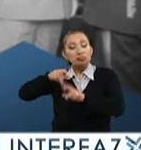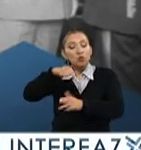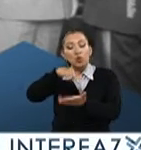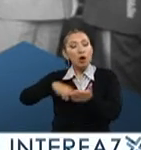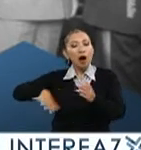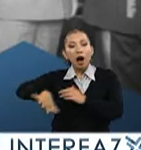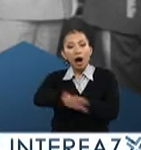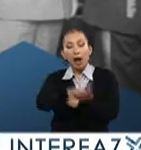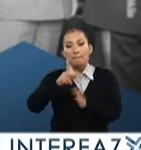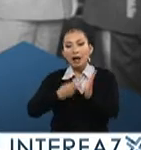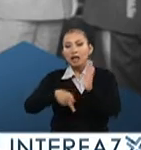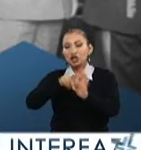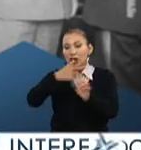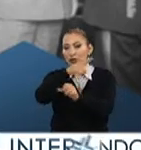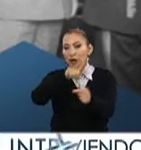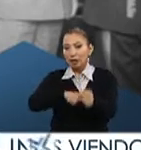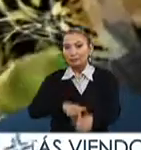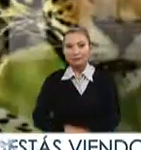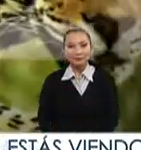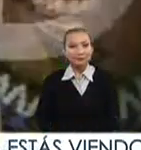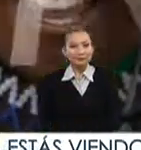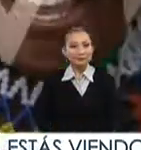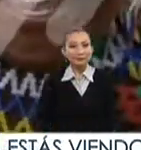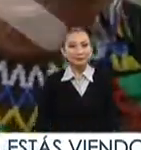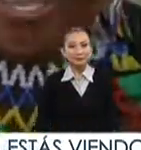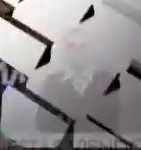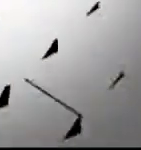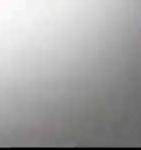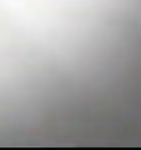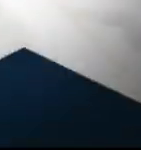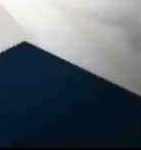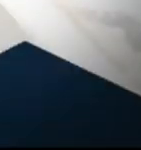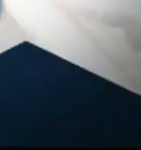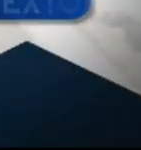tuvo lugar en Palacio Nacional.